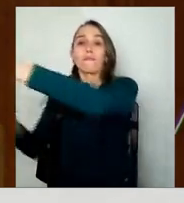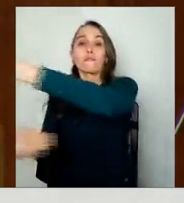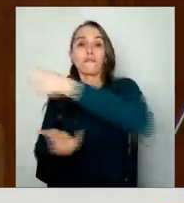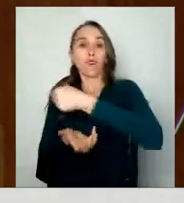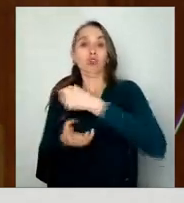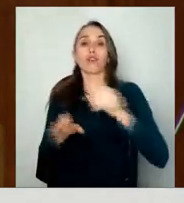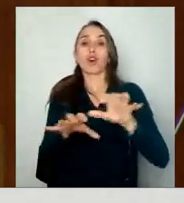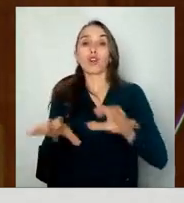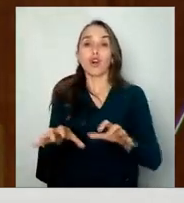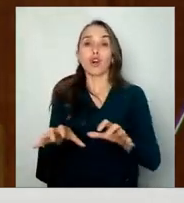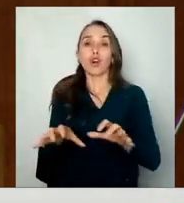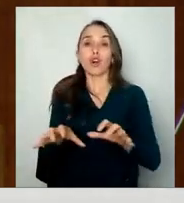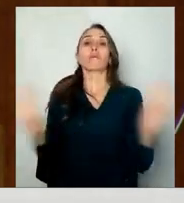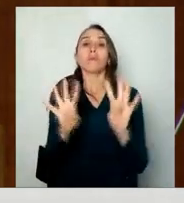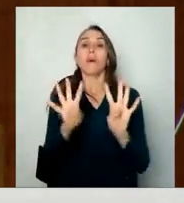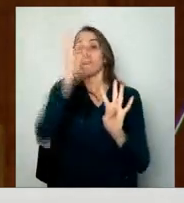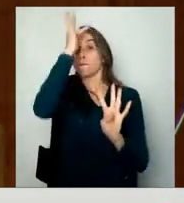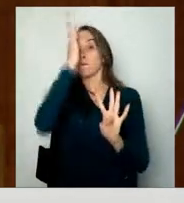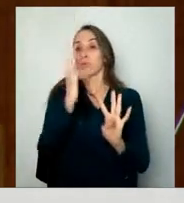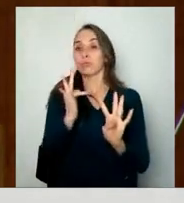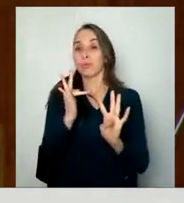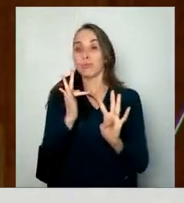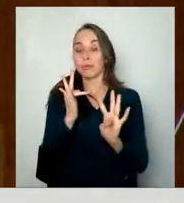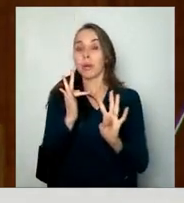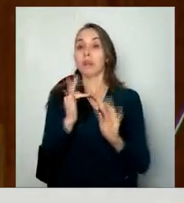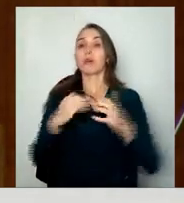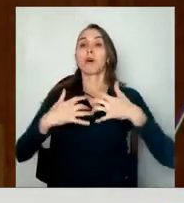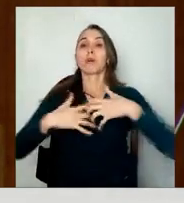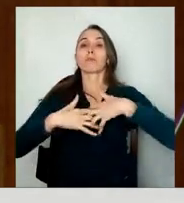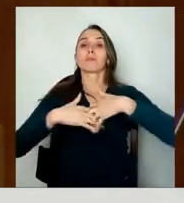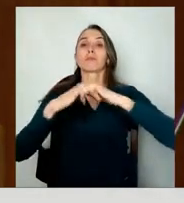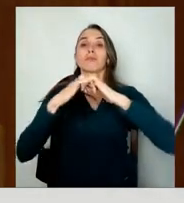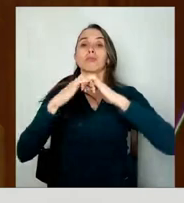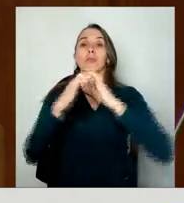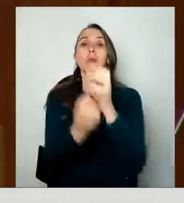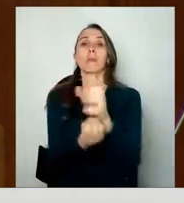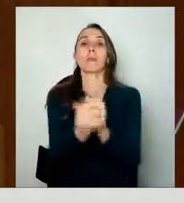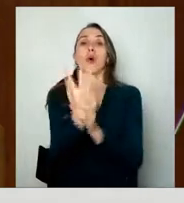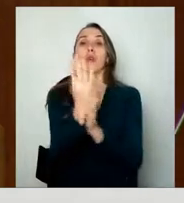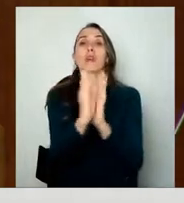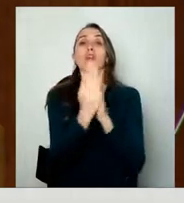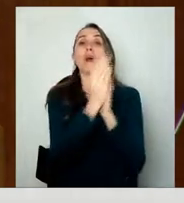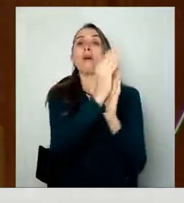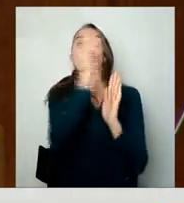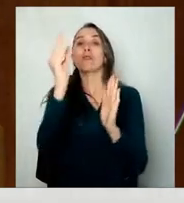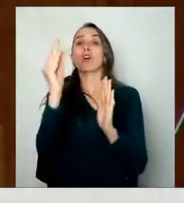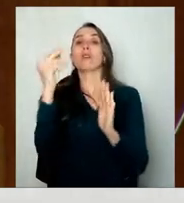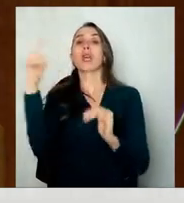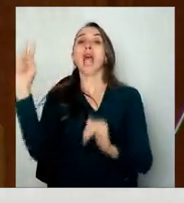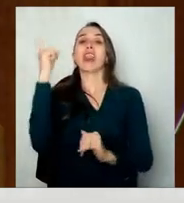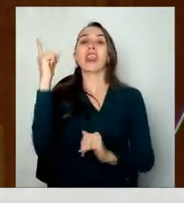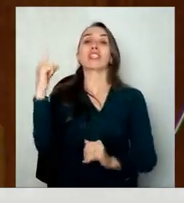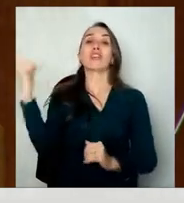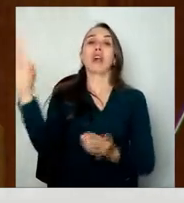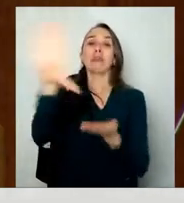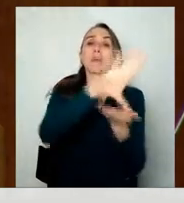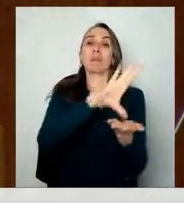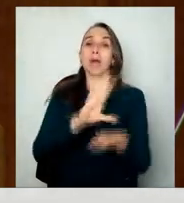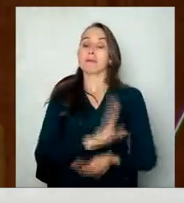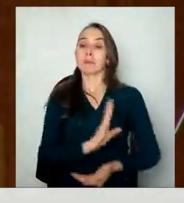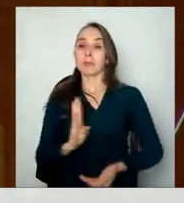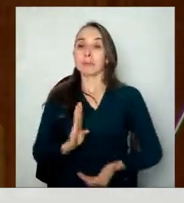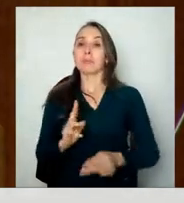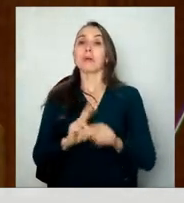humanos que contribuyan a la consolidación y modernización de las bibliotecas nacionales y que permitan la realización de programas